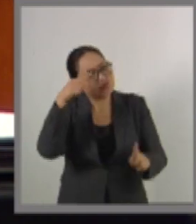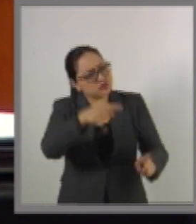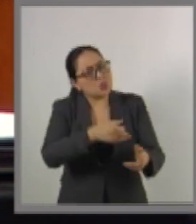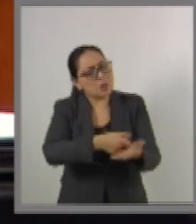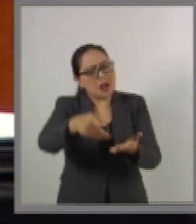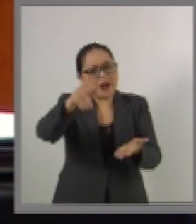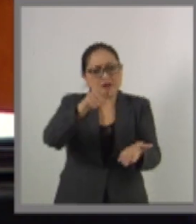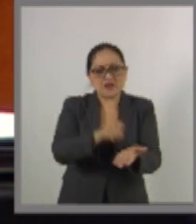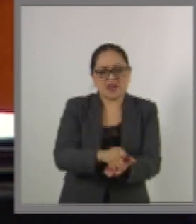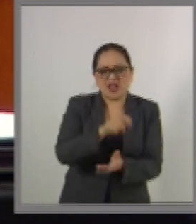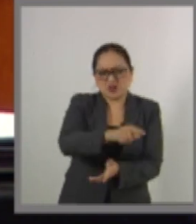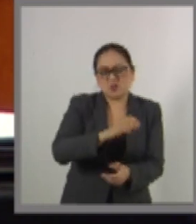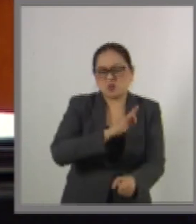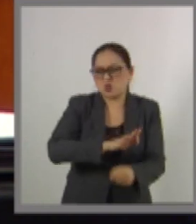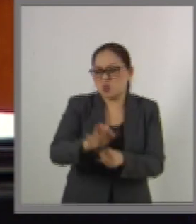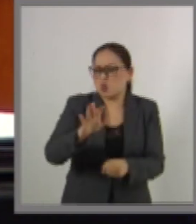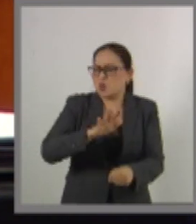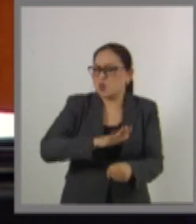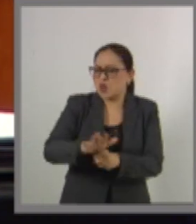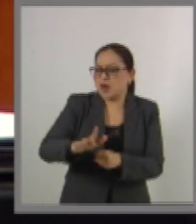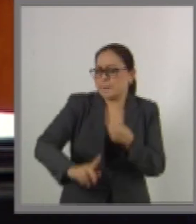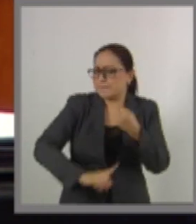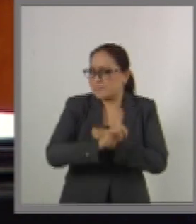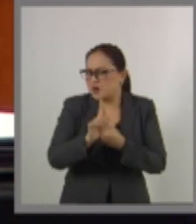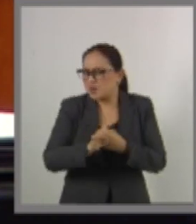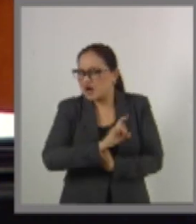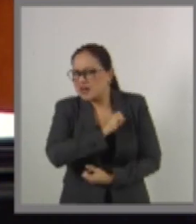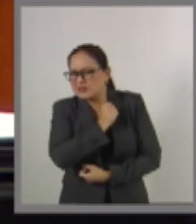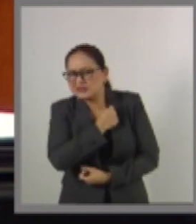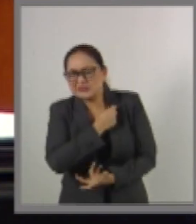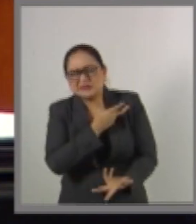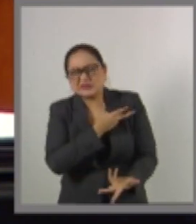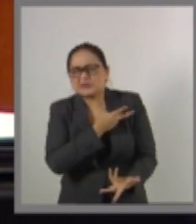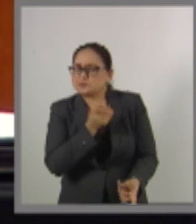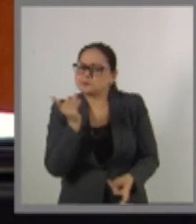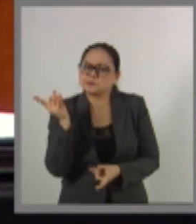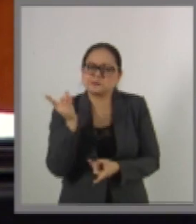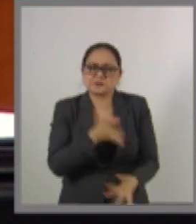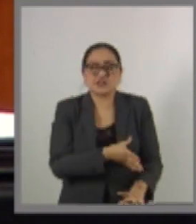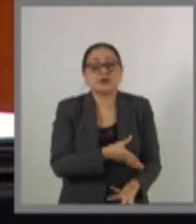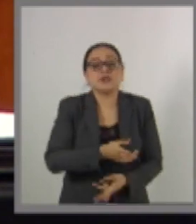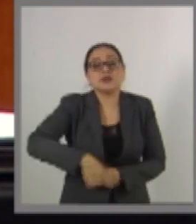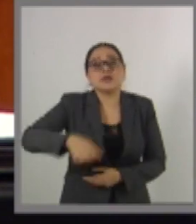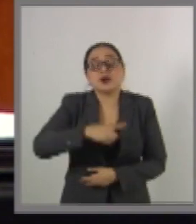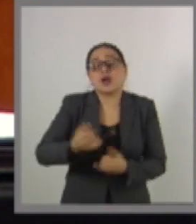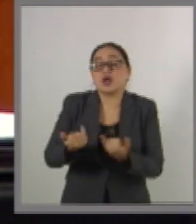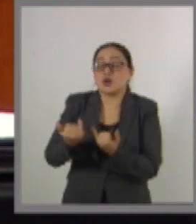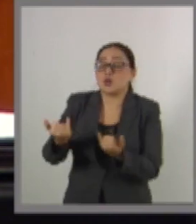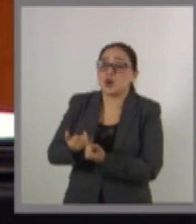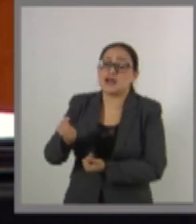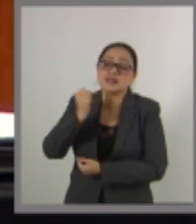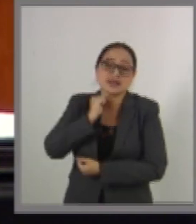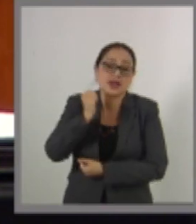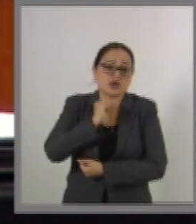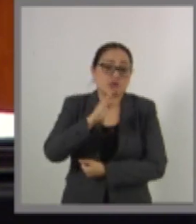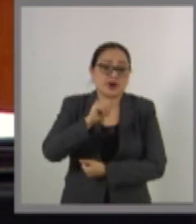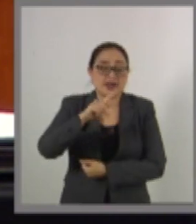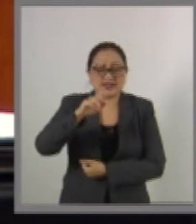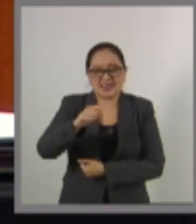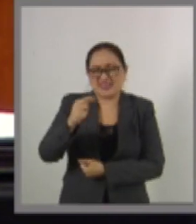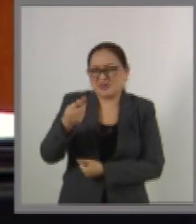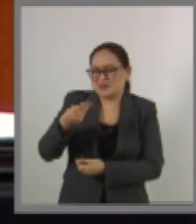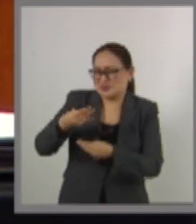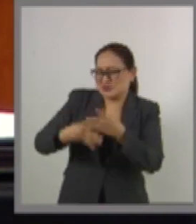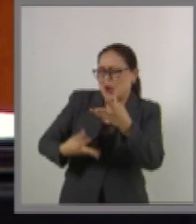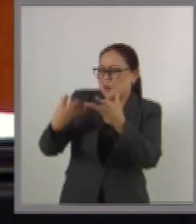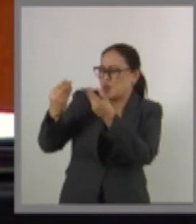para enfrentar esa situación, y le reconocemos también, tal como lo dijo él, tal como lo dijo el senador Bartlett, tal como lo dijo el